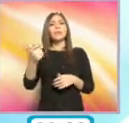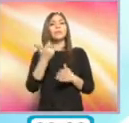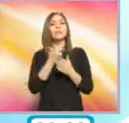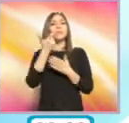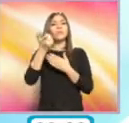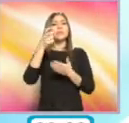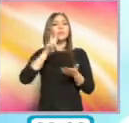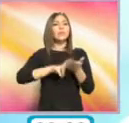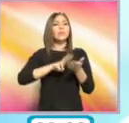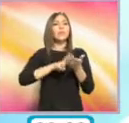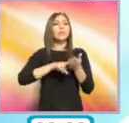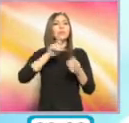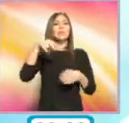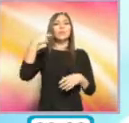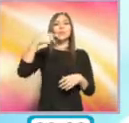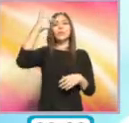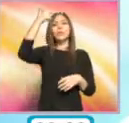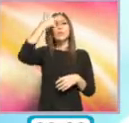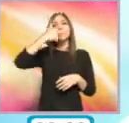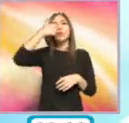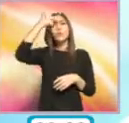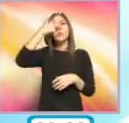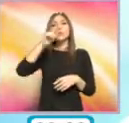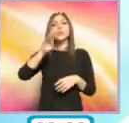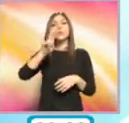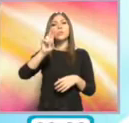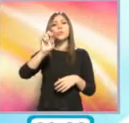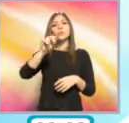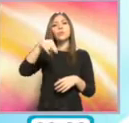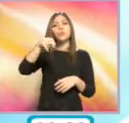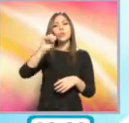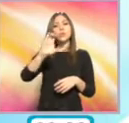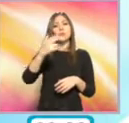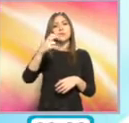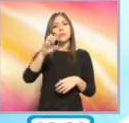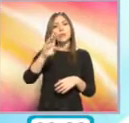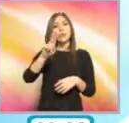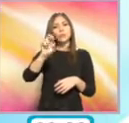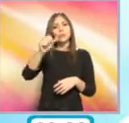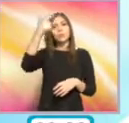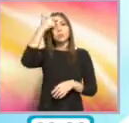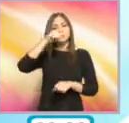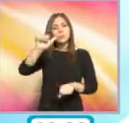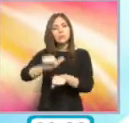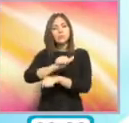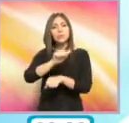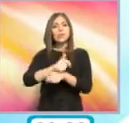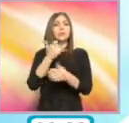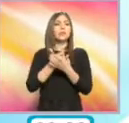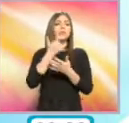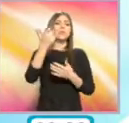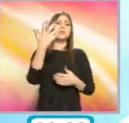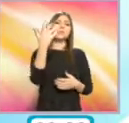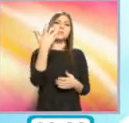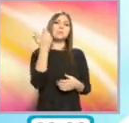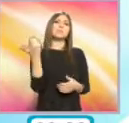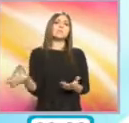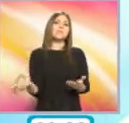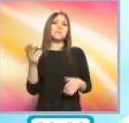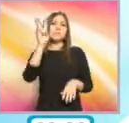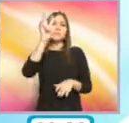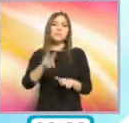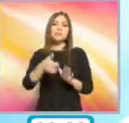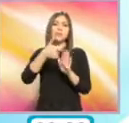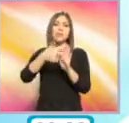se denomina el Nochebús son 7 pesos. Entonces, bueno, pues obviamente sí, que son muy económicas,